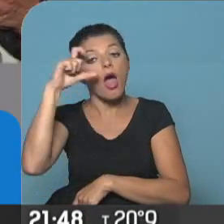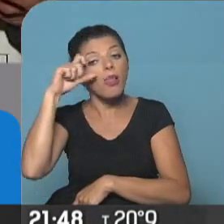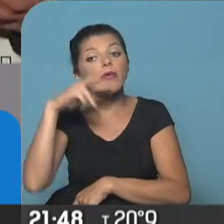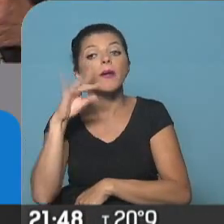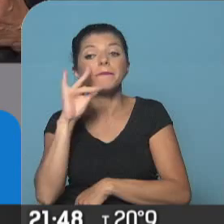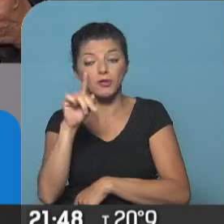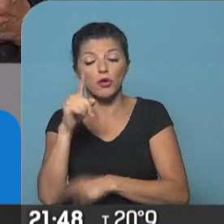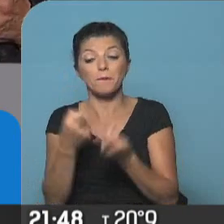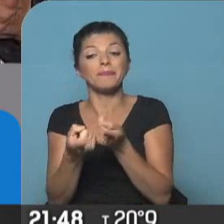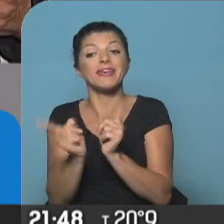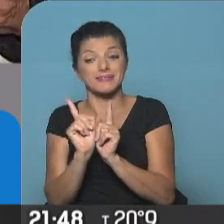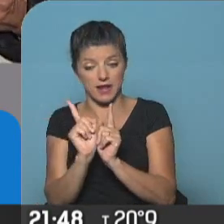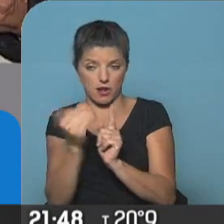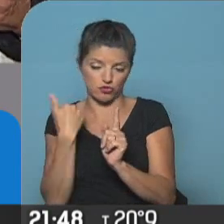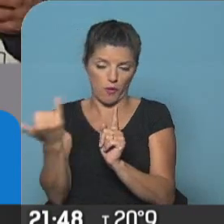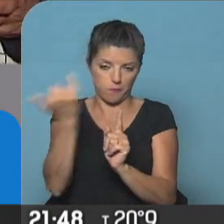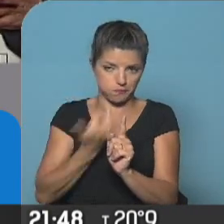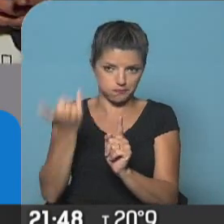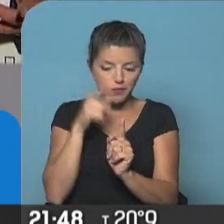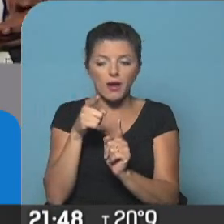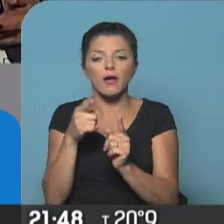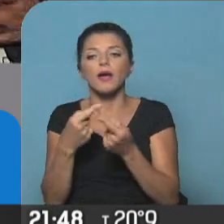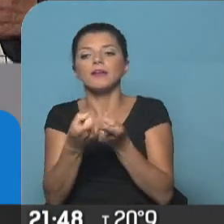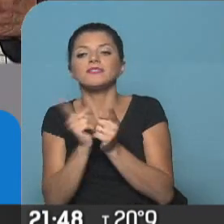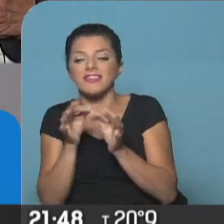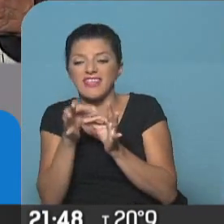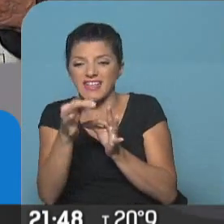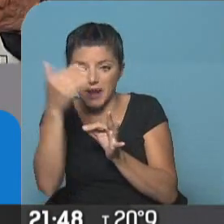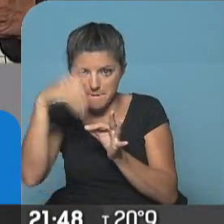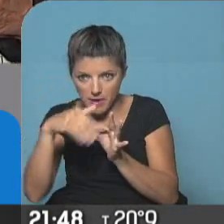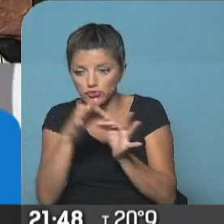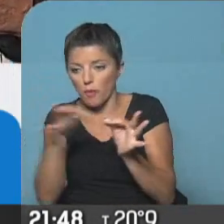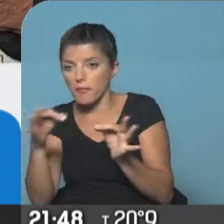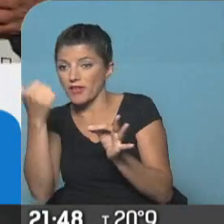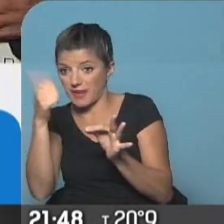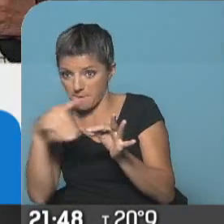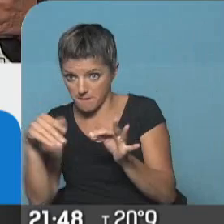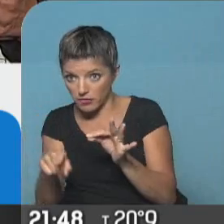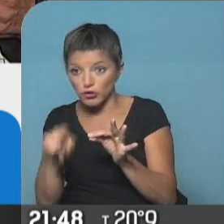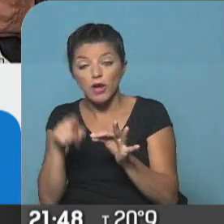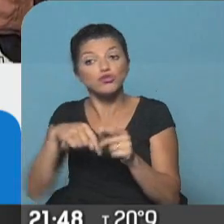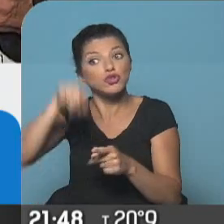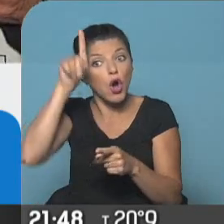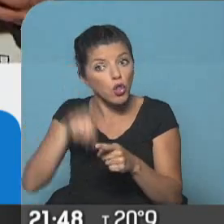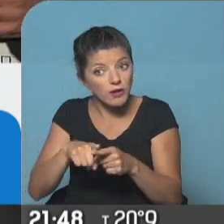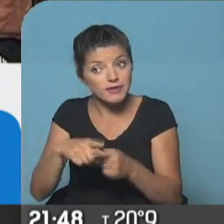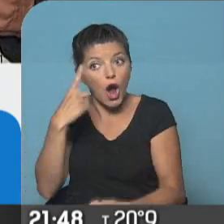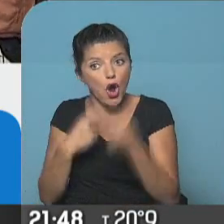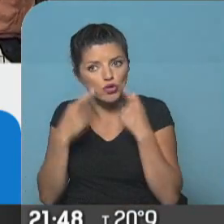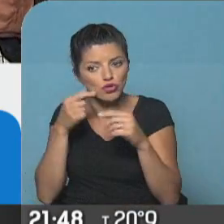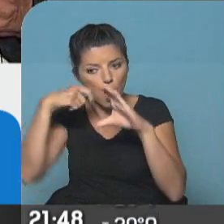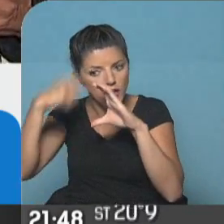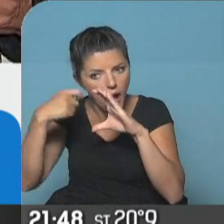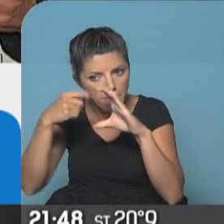les reiteramos, según nos informaron, de 13x6, que está monitoreado las 24 horas del día, todos sus